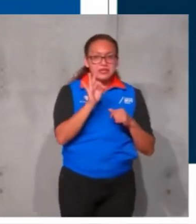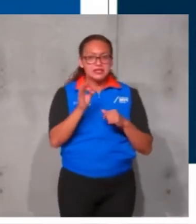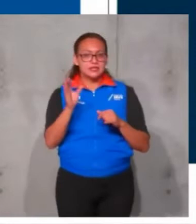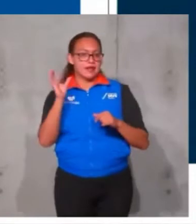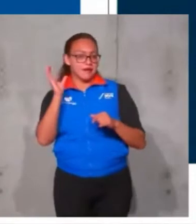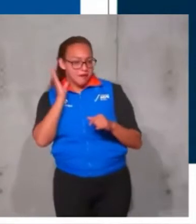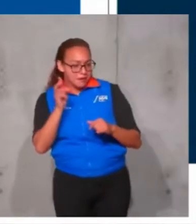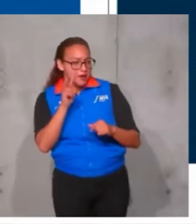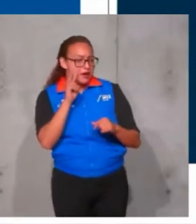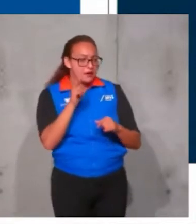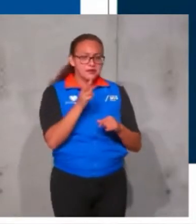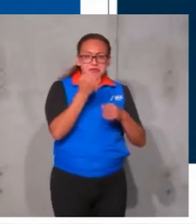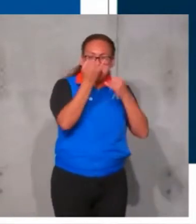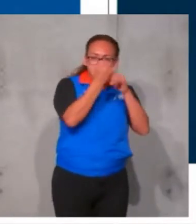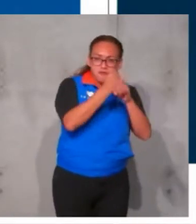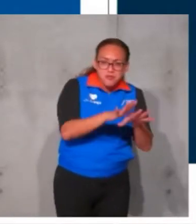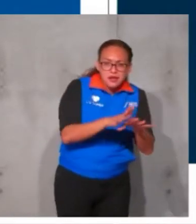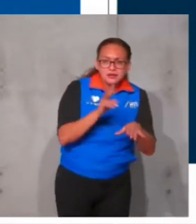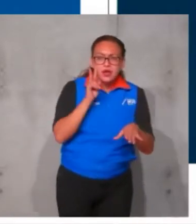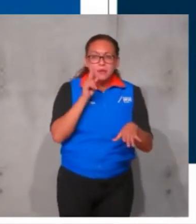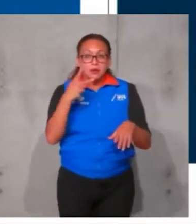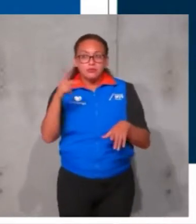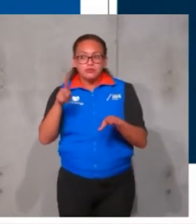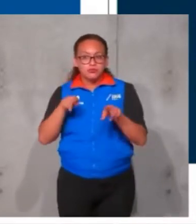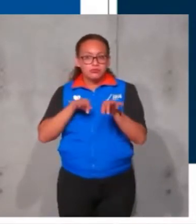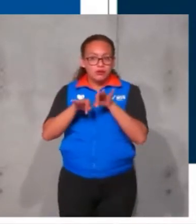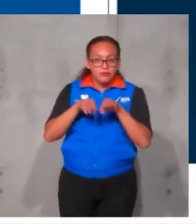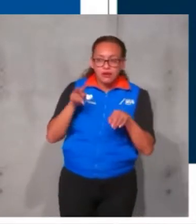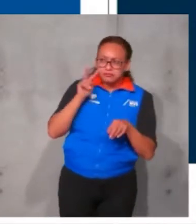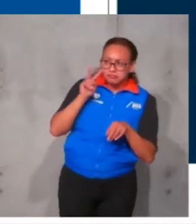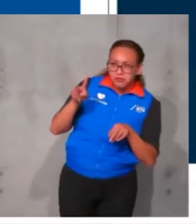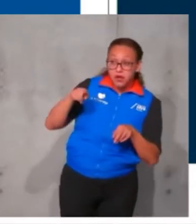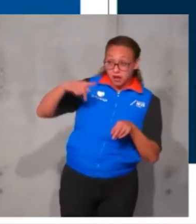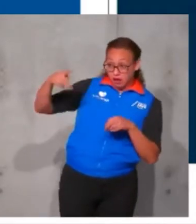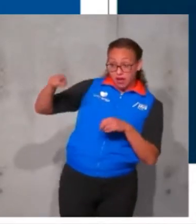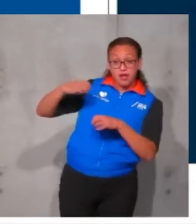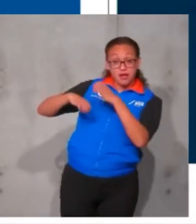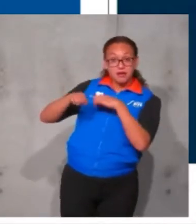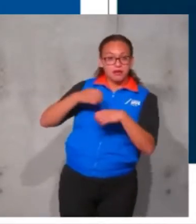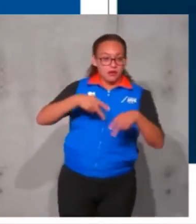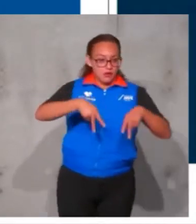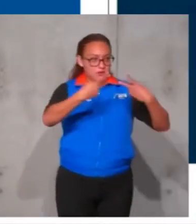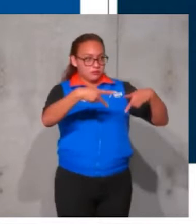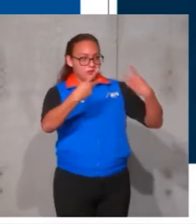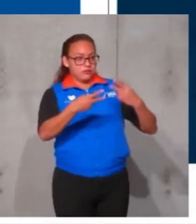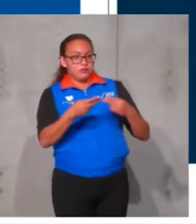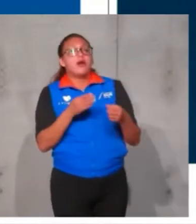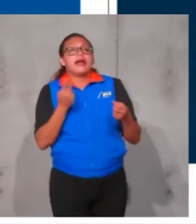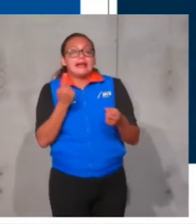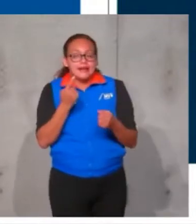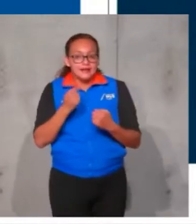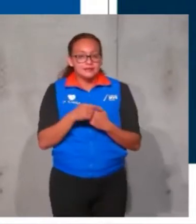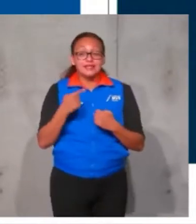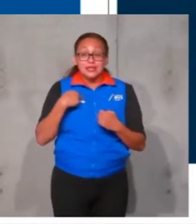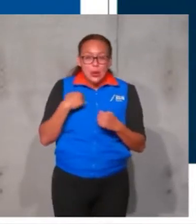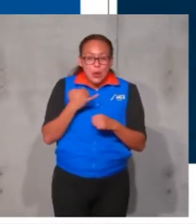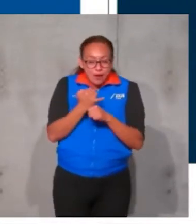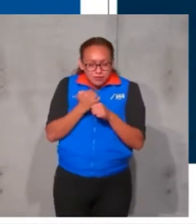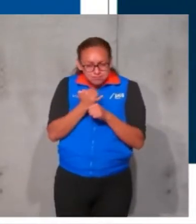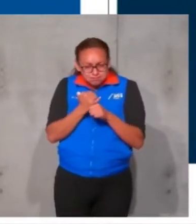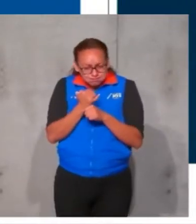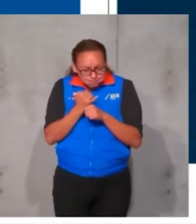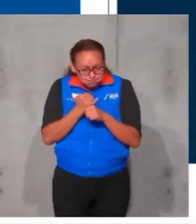las cámaras información para ver cuáles son los temas relevantes, puedo hacer una búsqueda de información